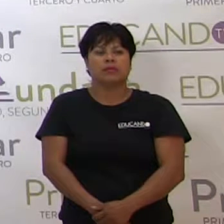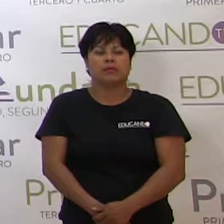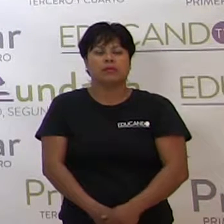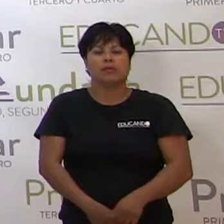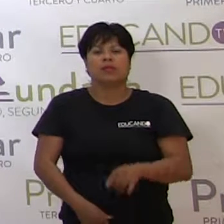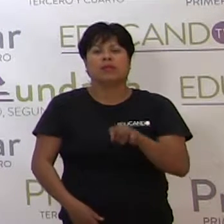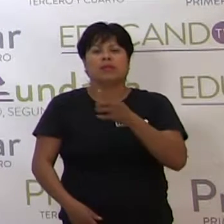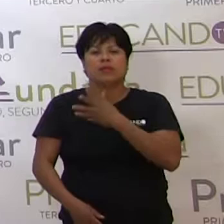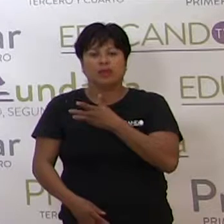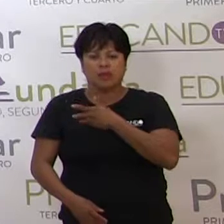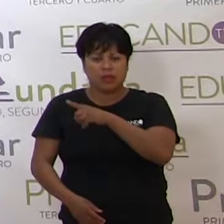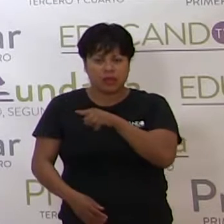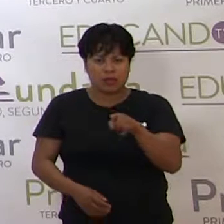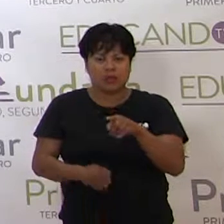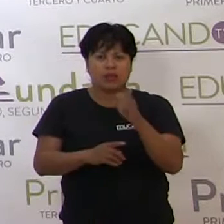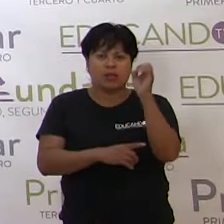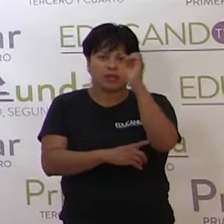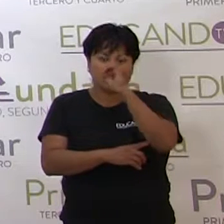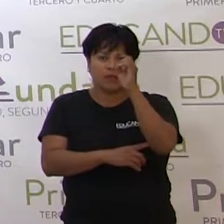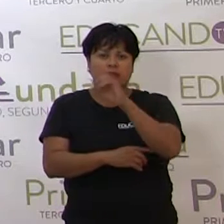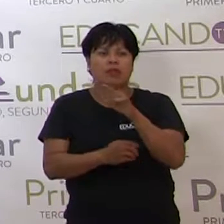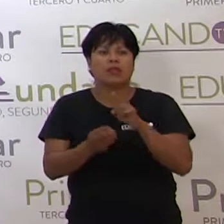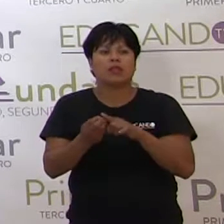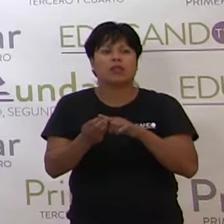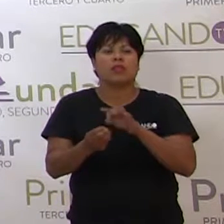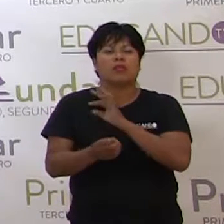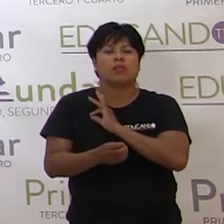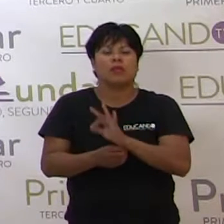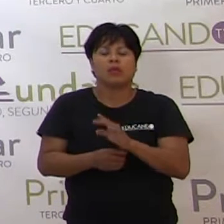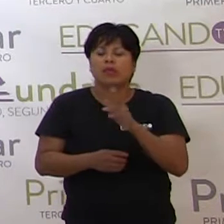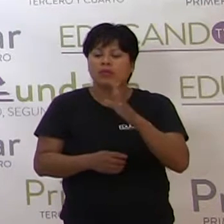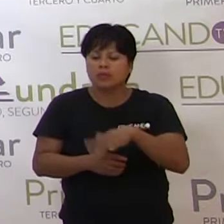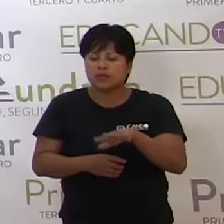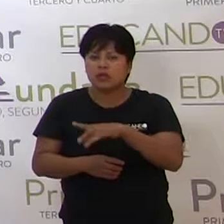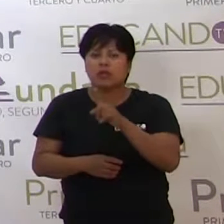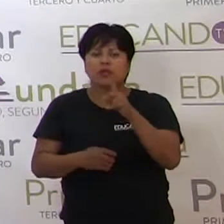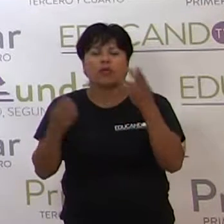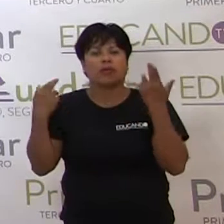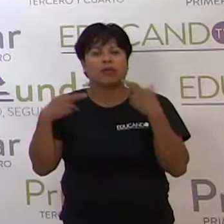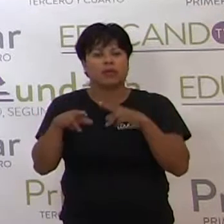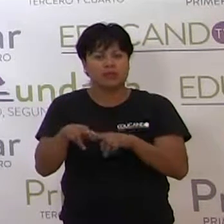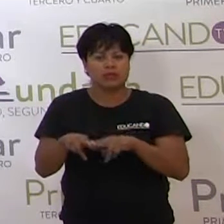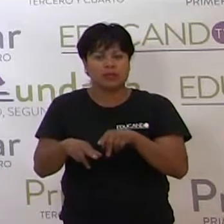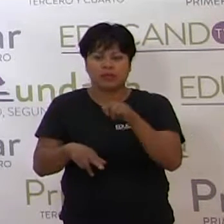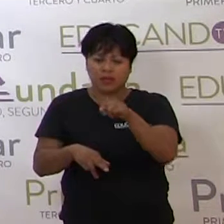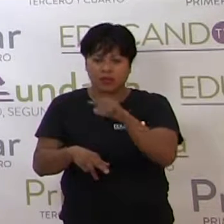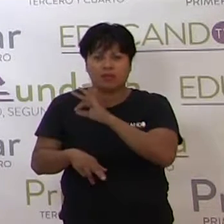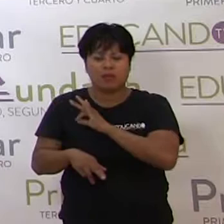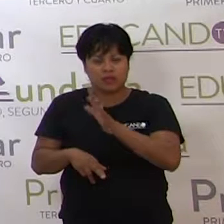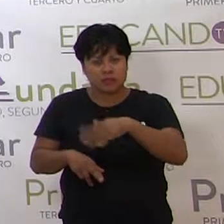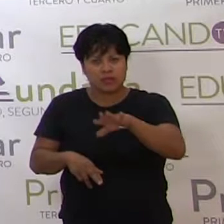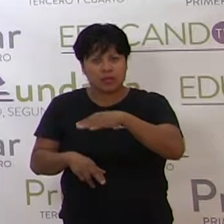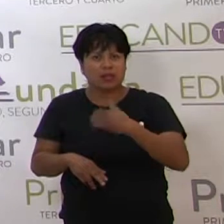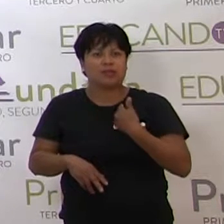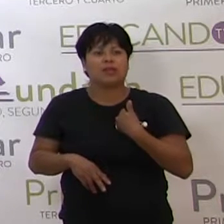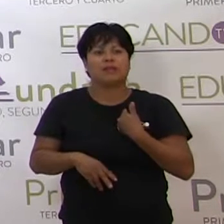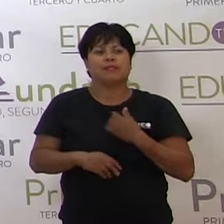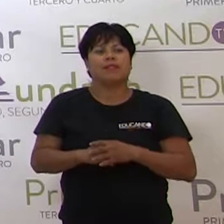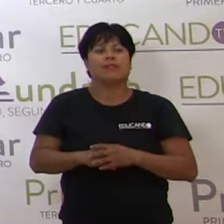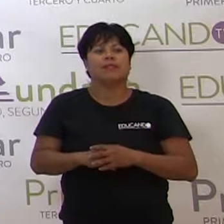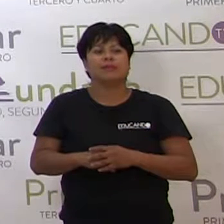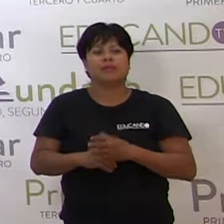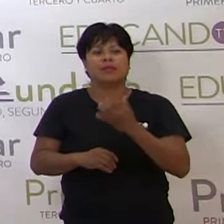Ahí viene una opción donde puedes consultar a un maestro. Ahí me puedes buscar a mí